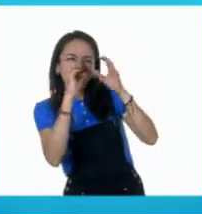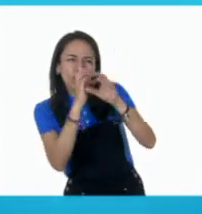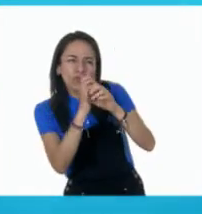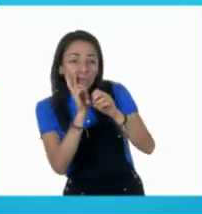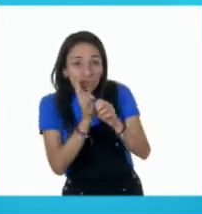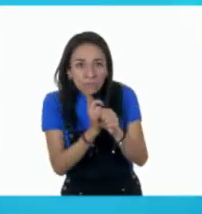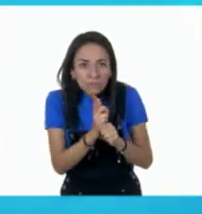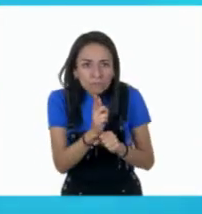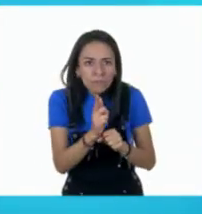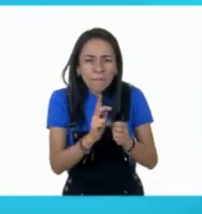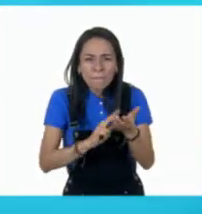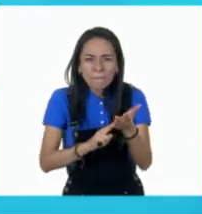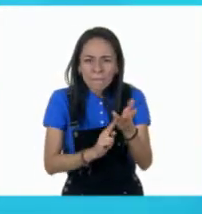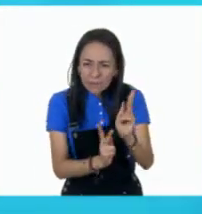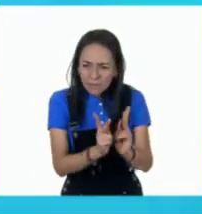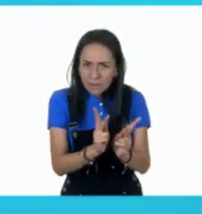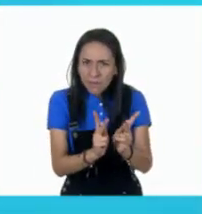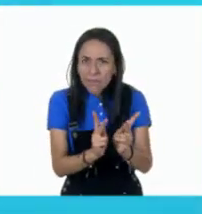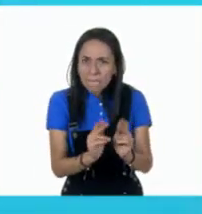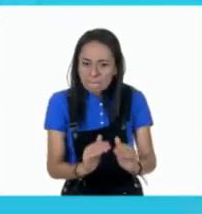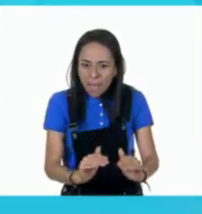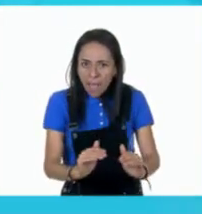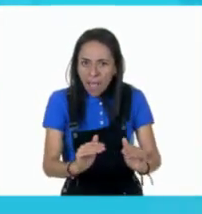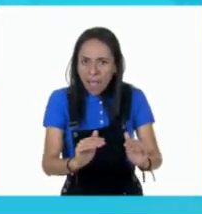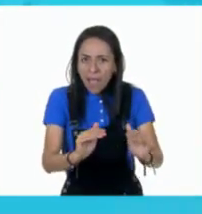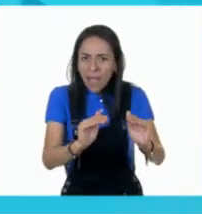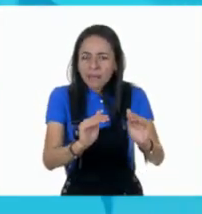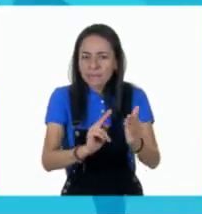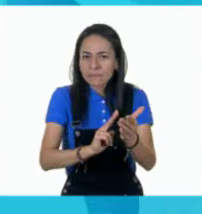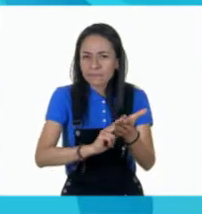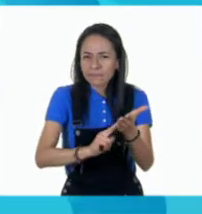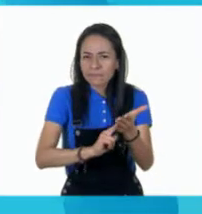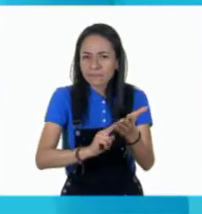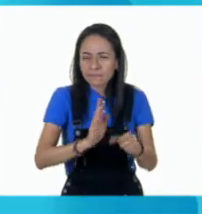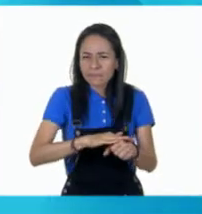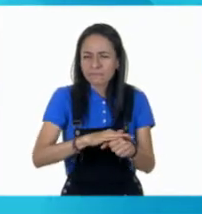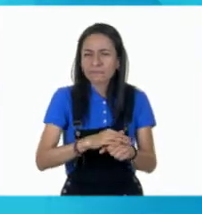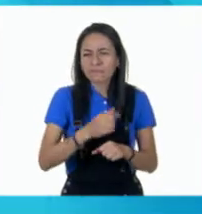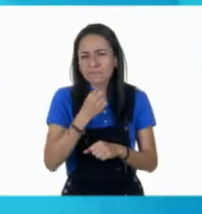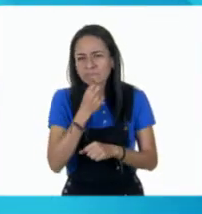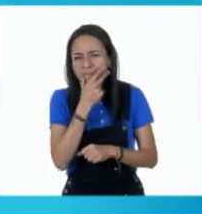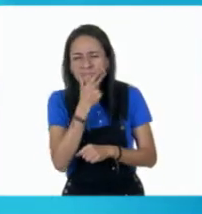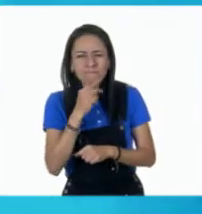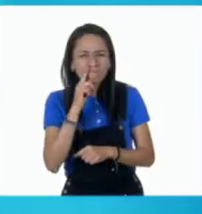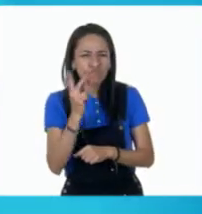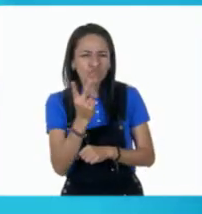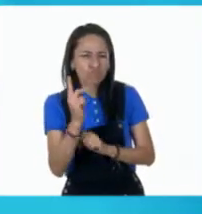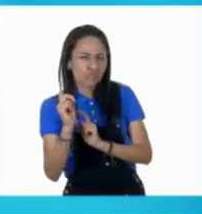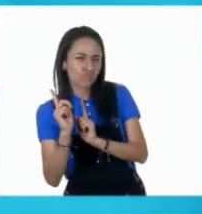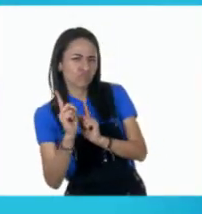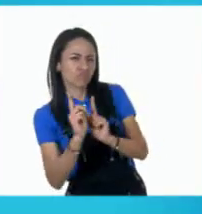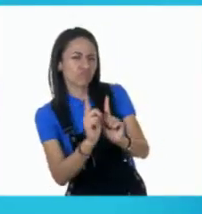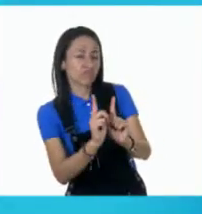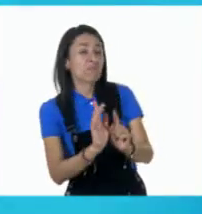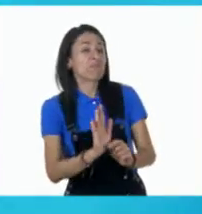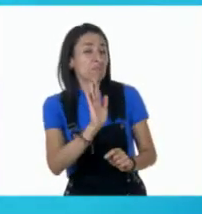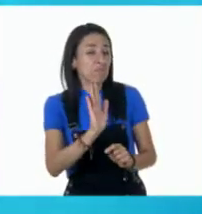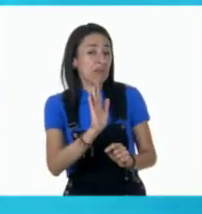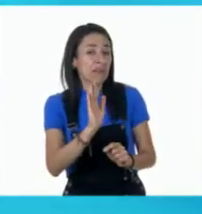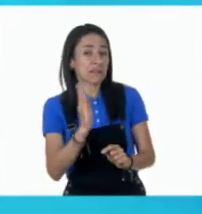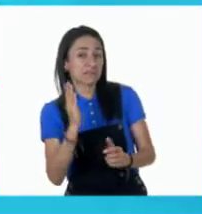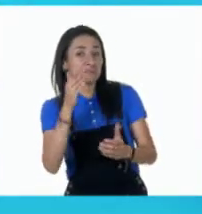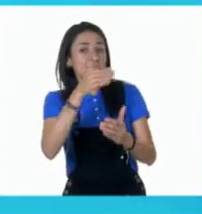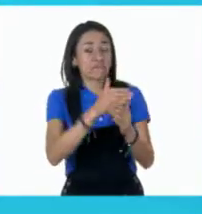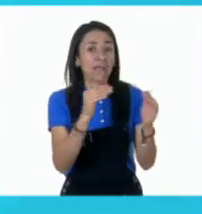pasto ha crecido y es de color verde. Hay una niña y un niño que están corriendo. Creo que van a sus casas a resguardarse